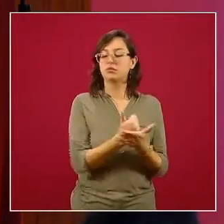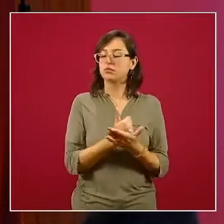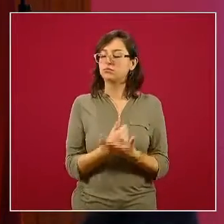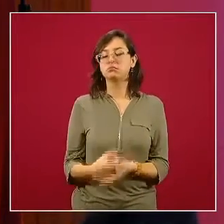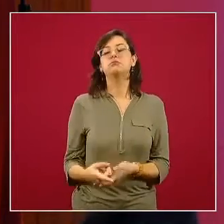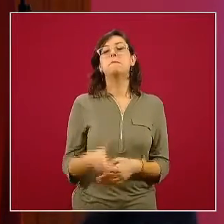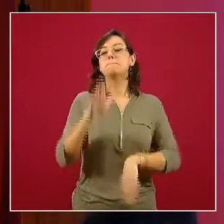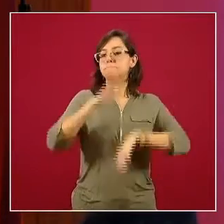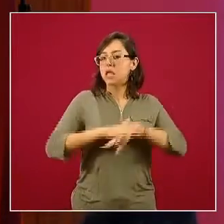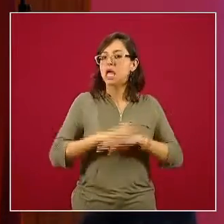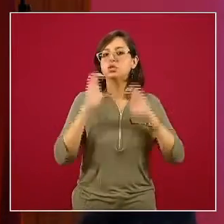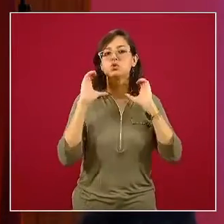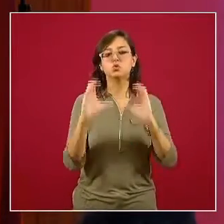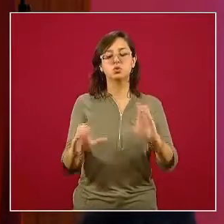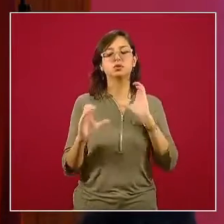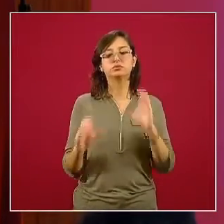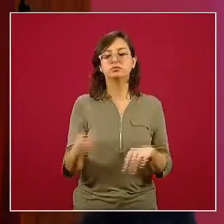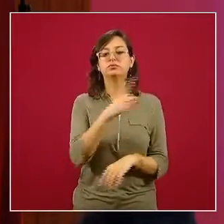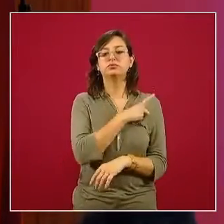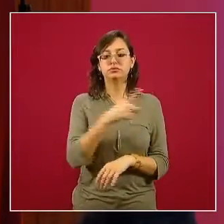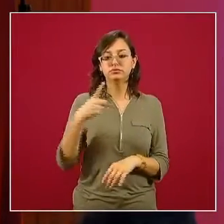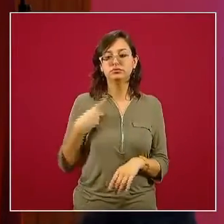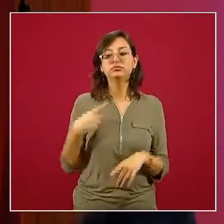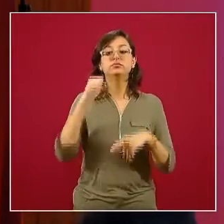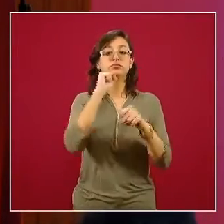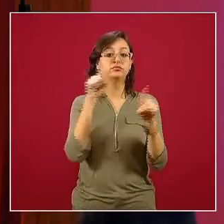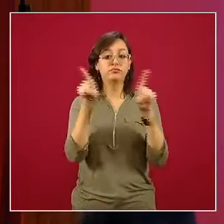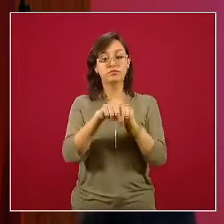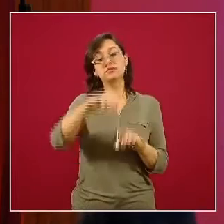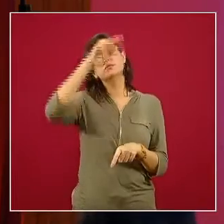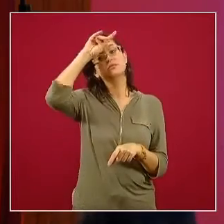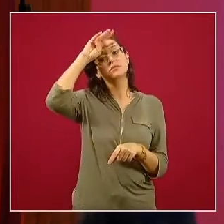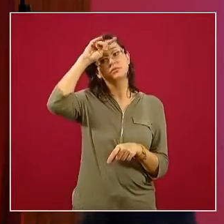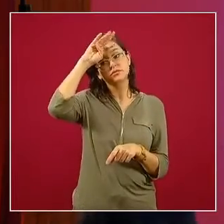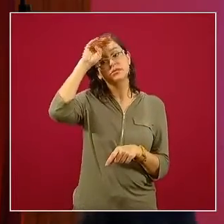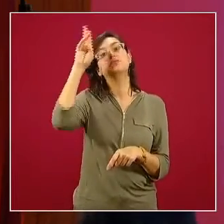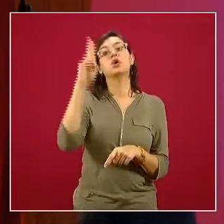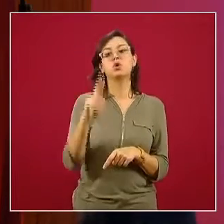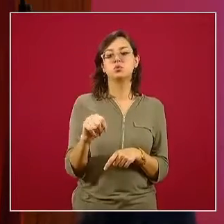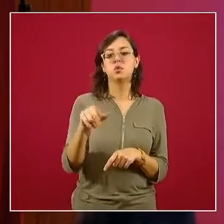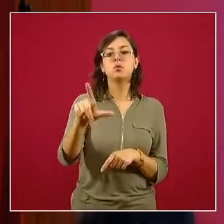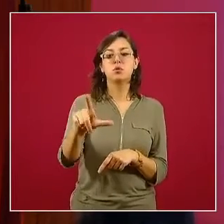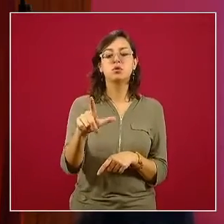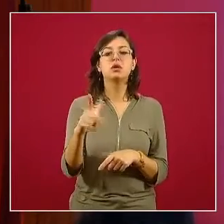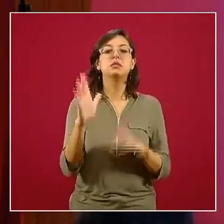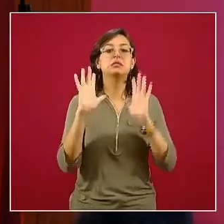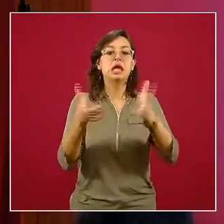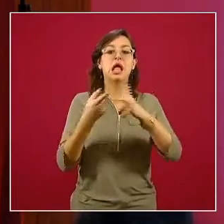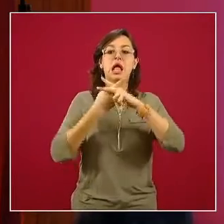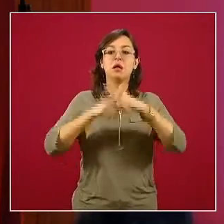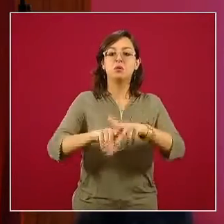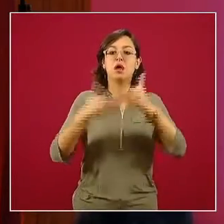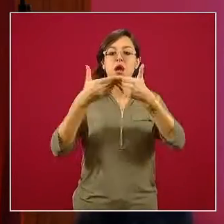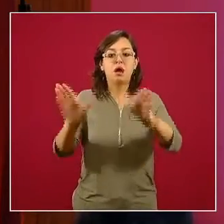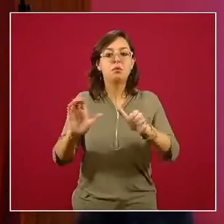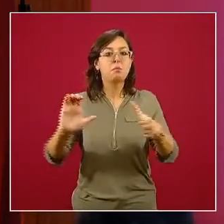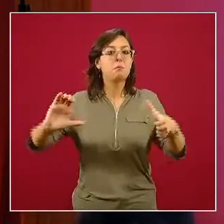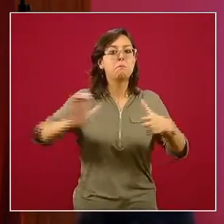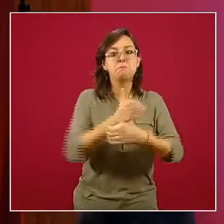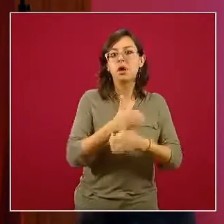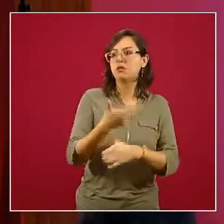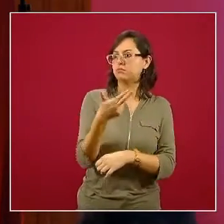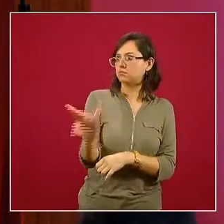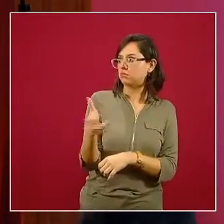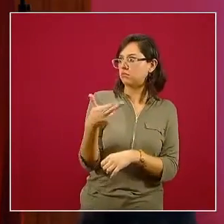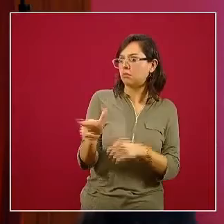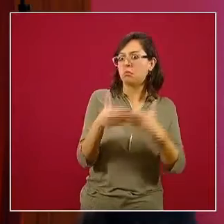cercanas a la Ciudad de México. Pero desde luego también Monterrey, Nuevo León, donde tenemos noticias de que empezaron a abrir bares y